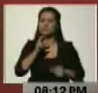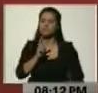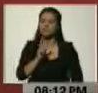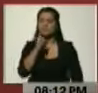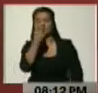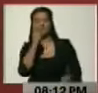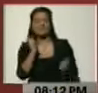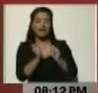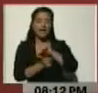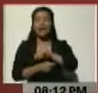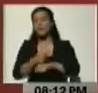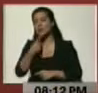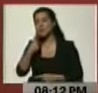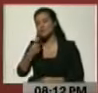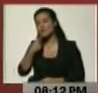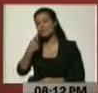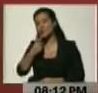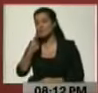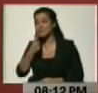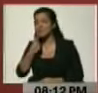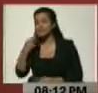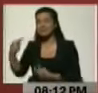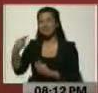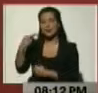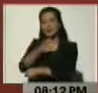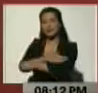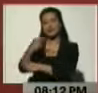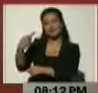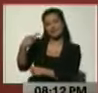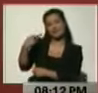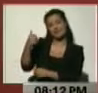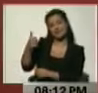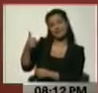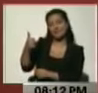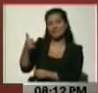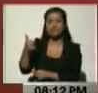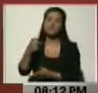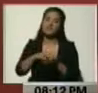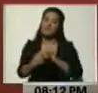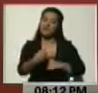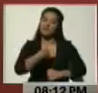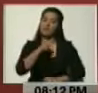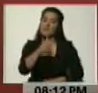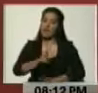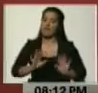bonito, usted está dando malos pasos. Usted anda en malos pasos,